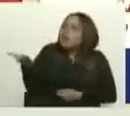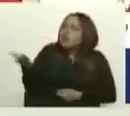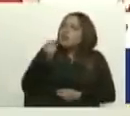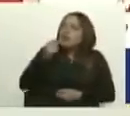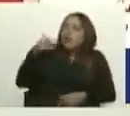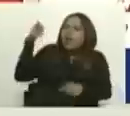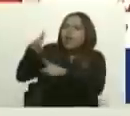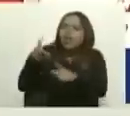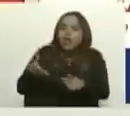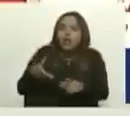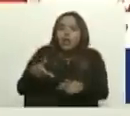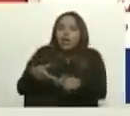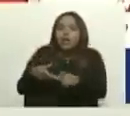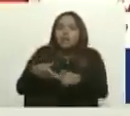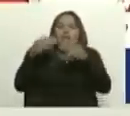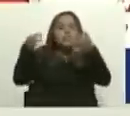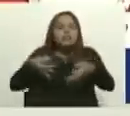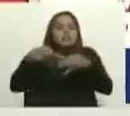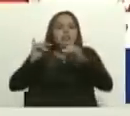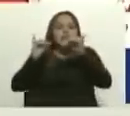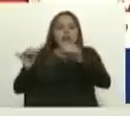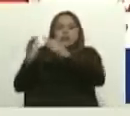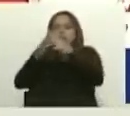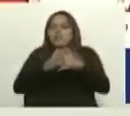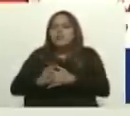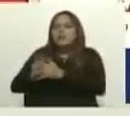Aquí los únicos que amenazan son los gringos.